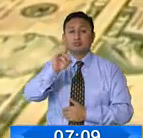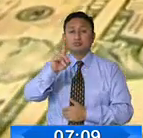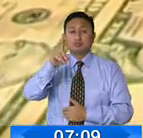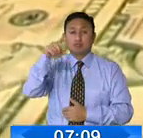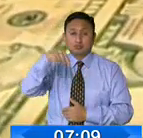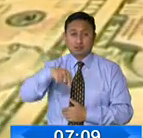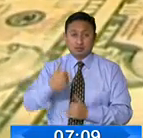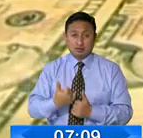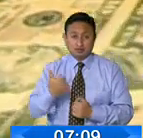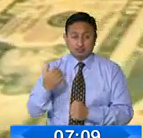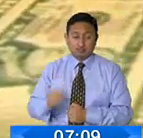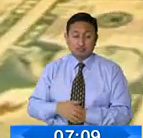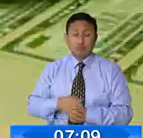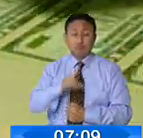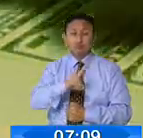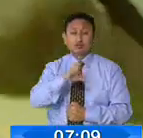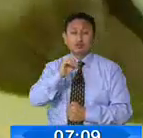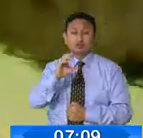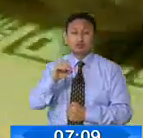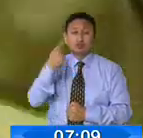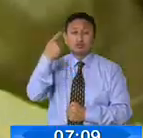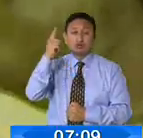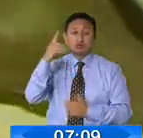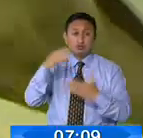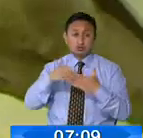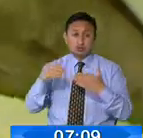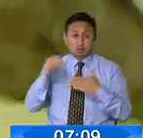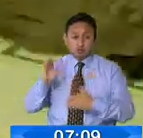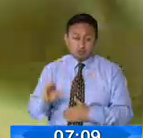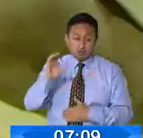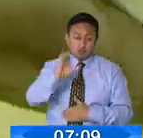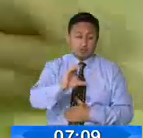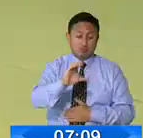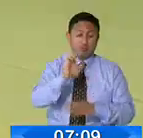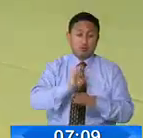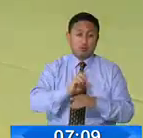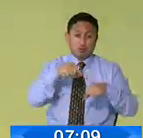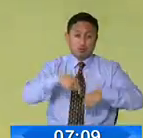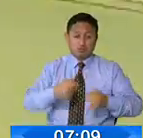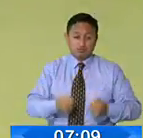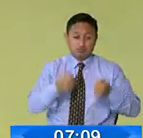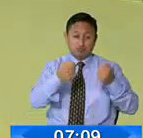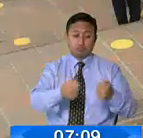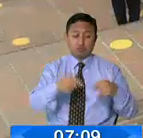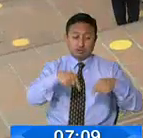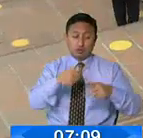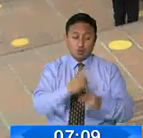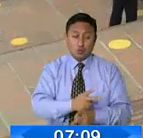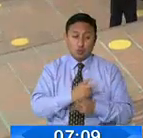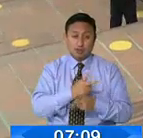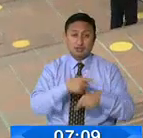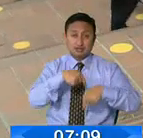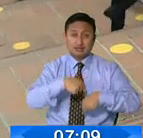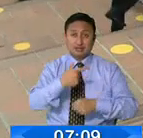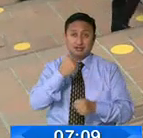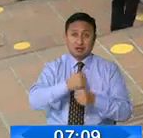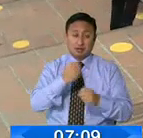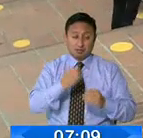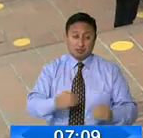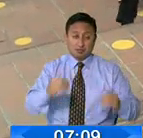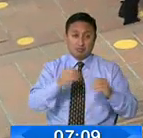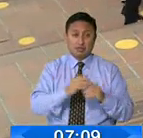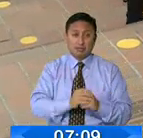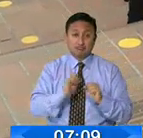Desarrollo, BID, desembolsó 200 millones de dólares para el Ecuador. Estos recursos buscan proteger el gasto social y recuperar el empleo. Con